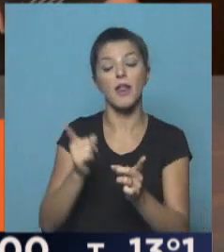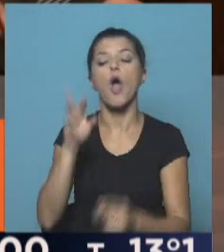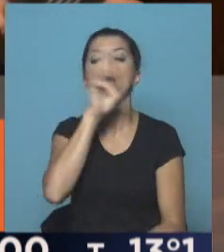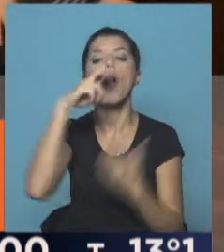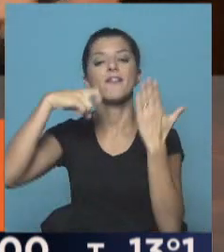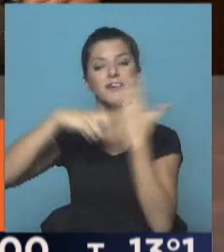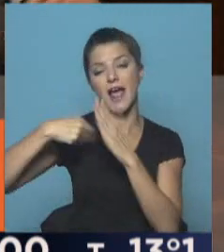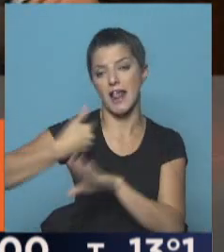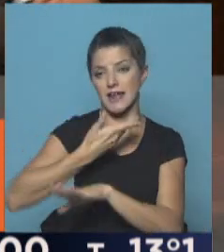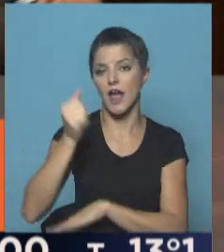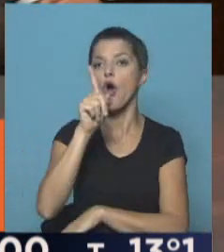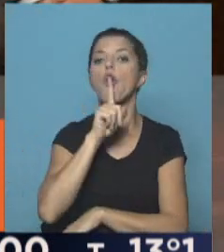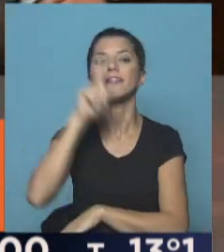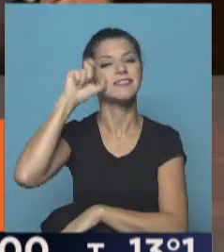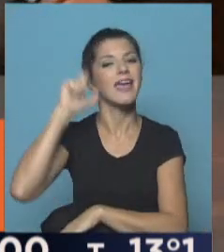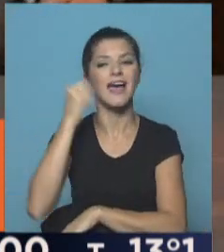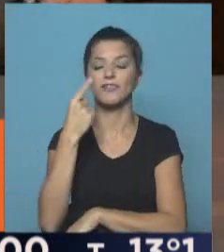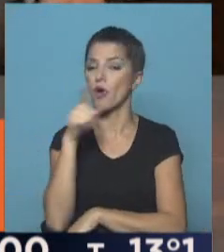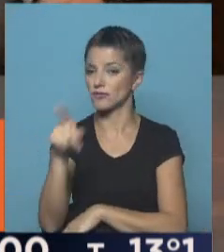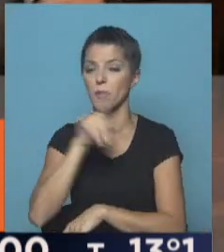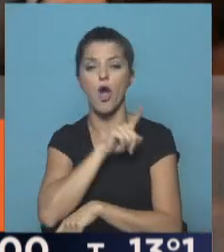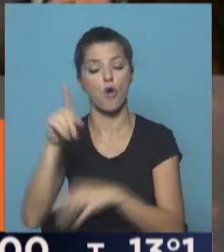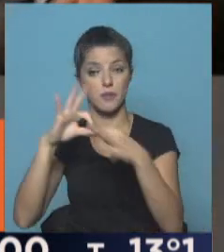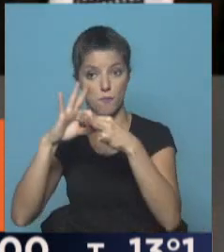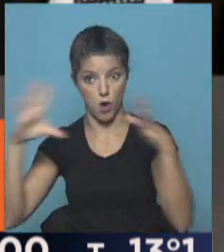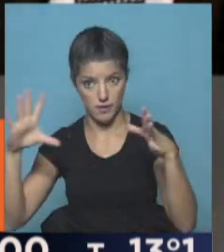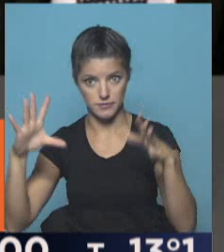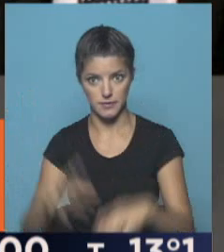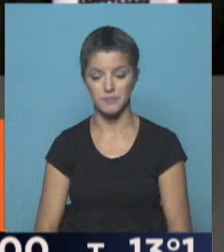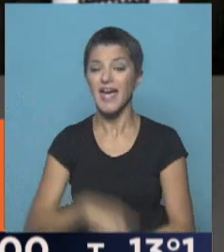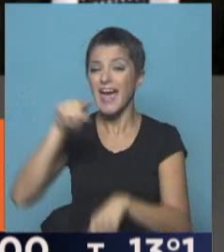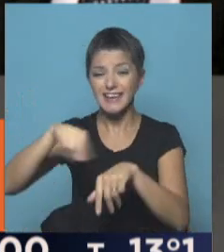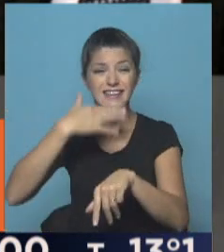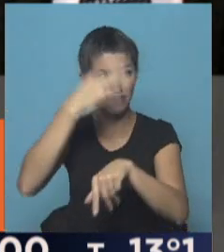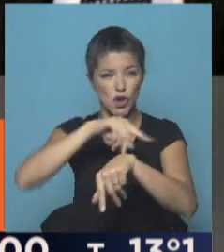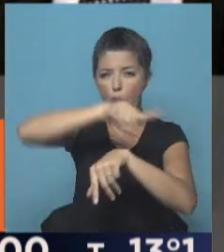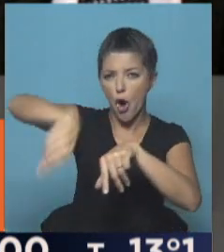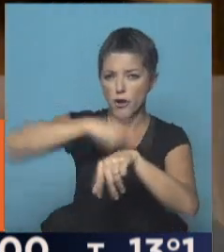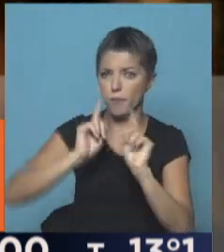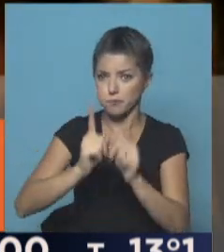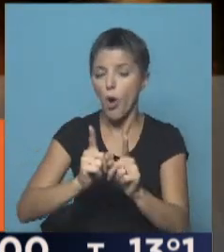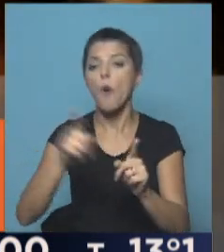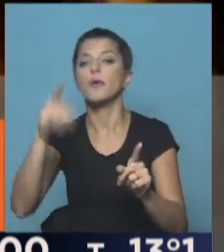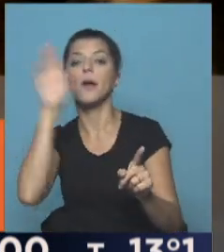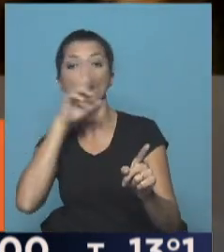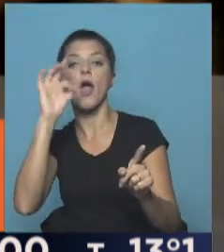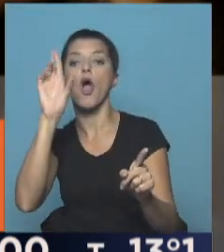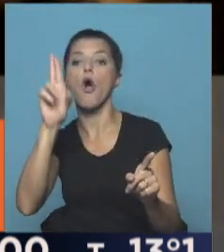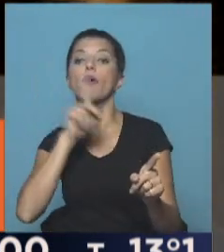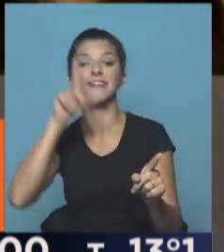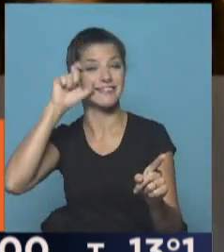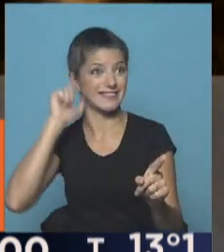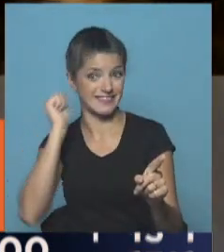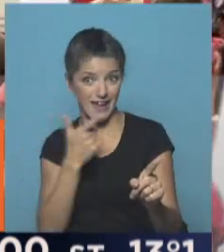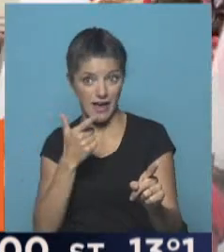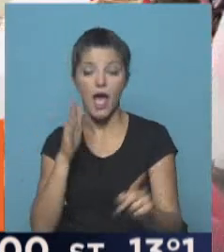general Luisa Ortega Díaz. La medida duró horas, ya que la crítica de Ortega Díaz, de reconocida e